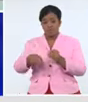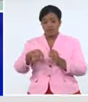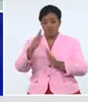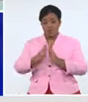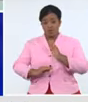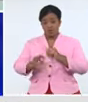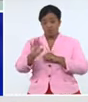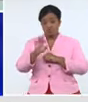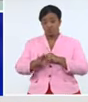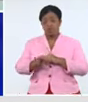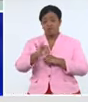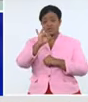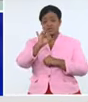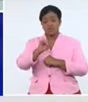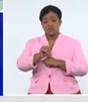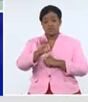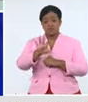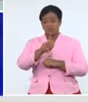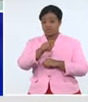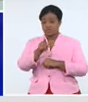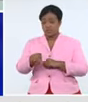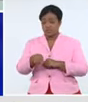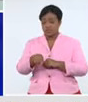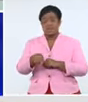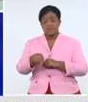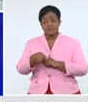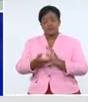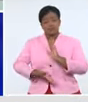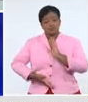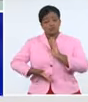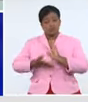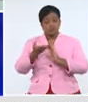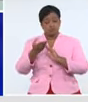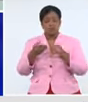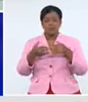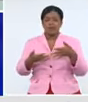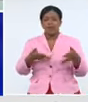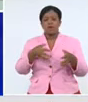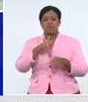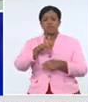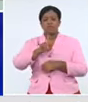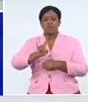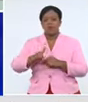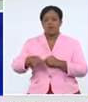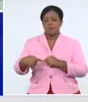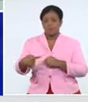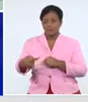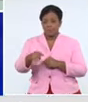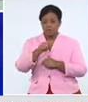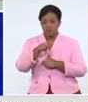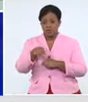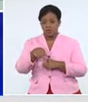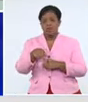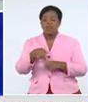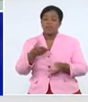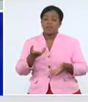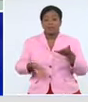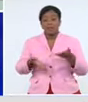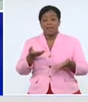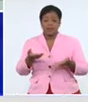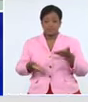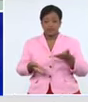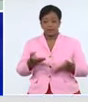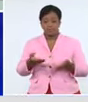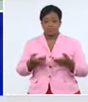días, elevado con un promedio de 29 diarios, independientemente de que sea muy